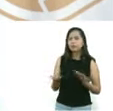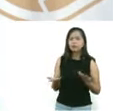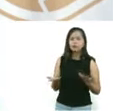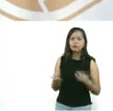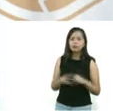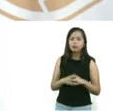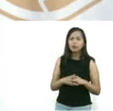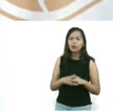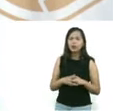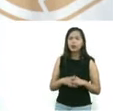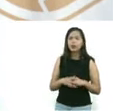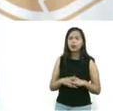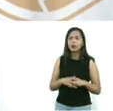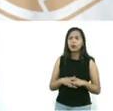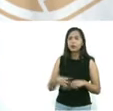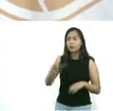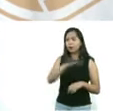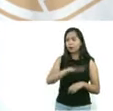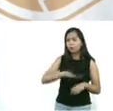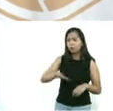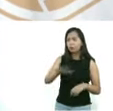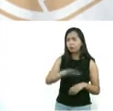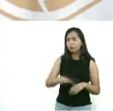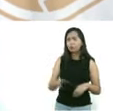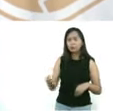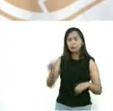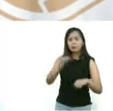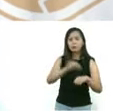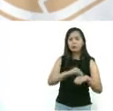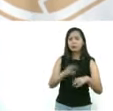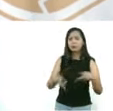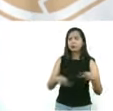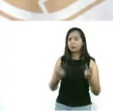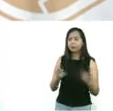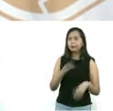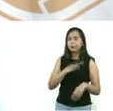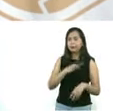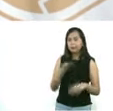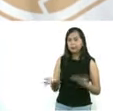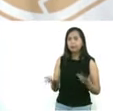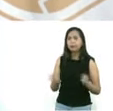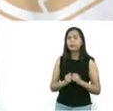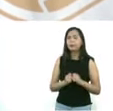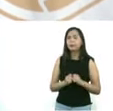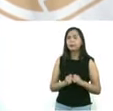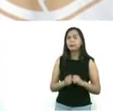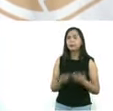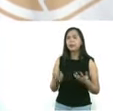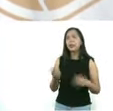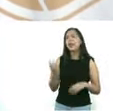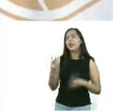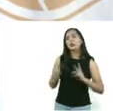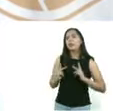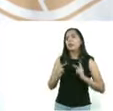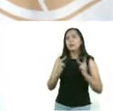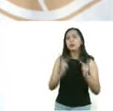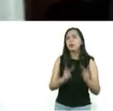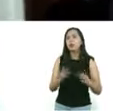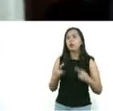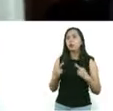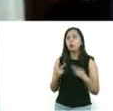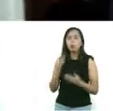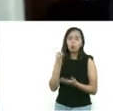de concesiones que se dan de espacio de la ciudad y que tienen una contraprestación. ¿Cómo